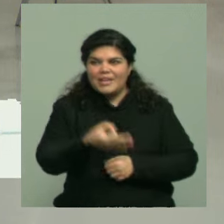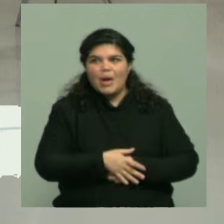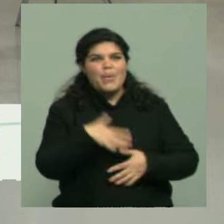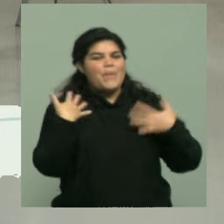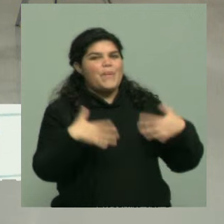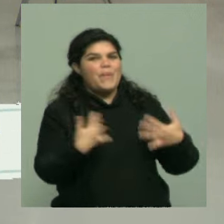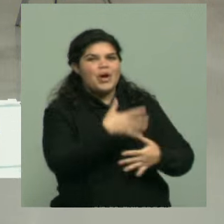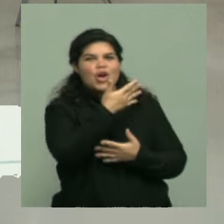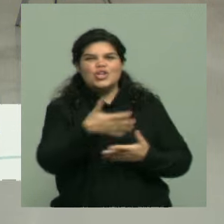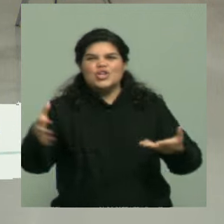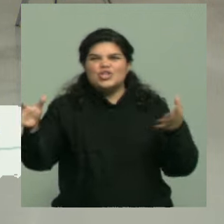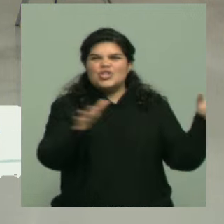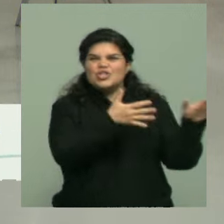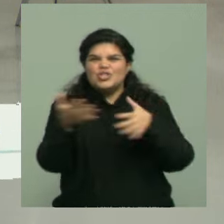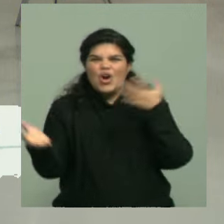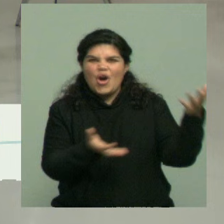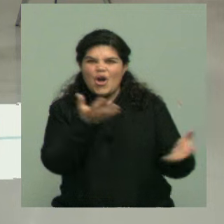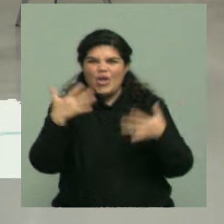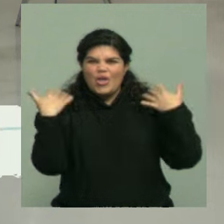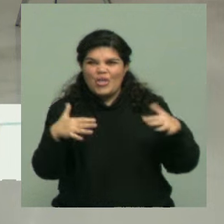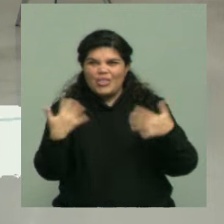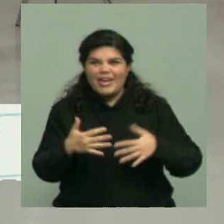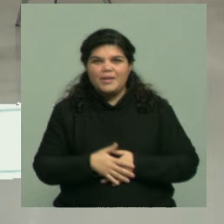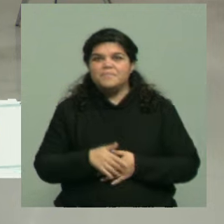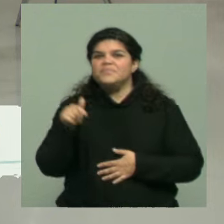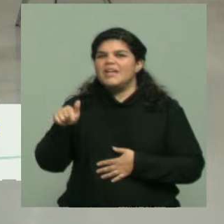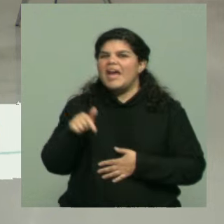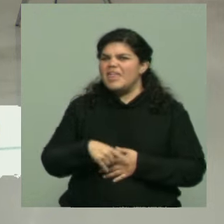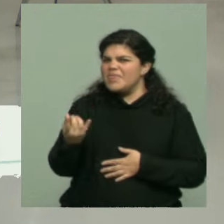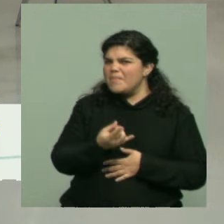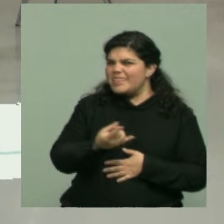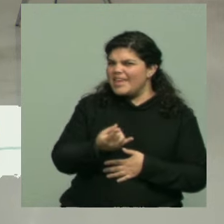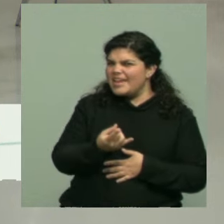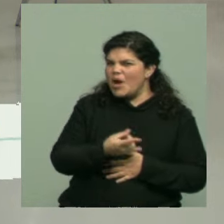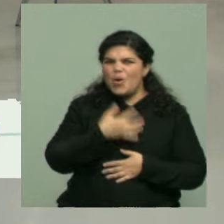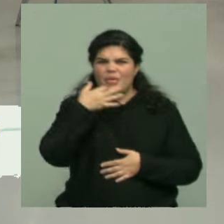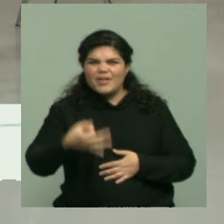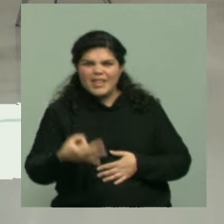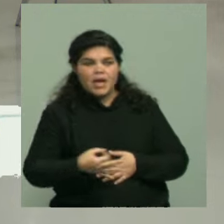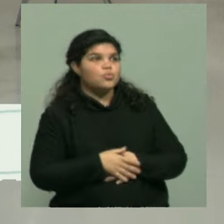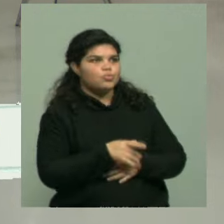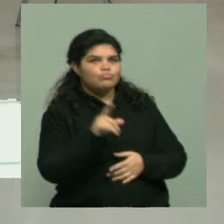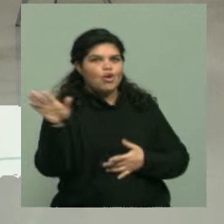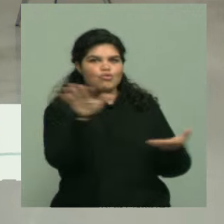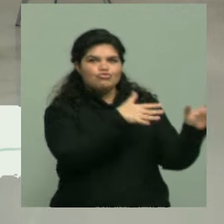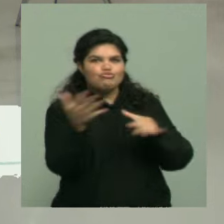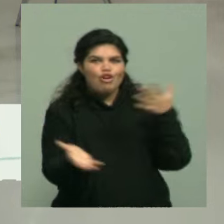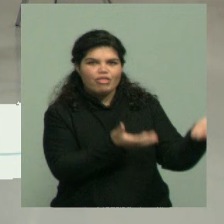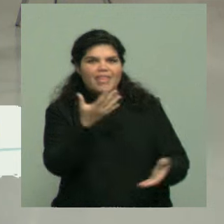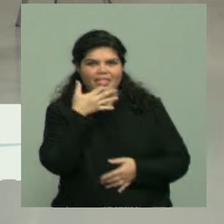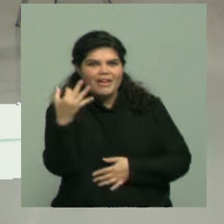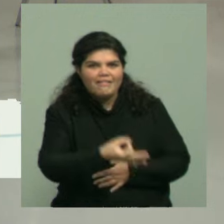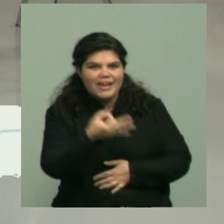Estaba el sonda, ¿no? ¿Cierto, Abby? Sí. ¿Y era sonda creado o era un sonda de verdad? Era un sonda de verdad. ¿Y qué decían los